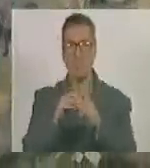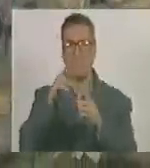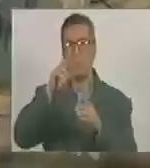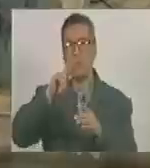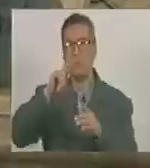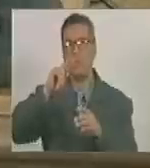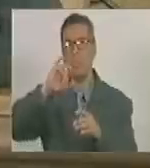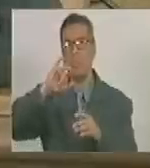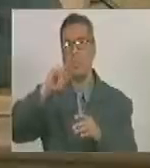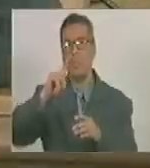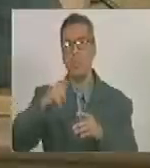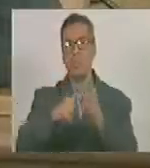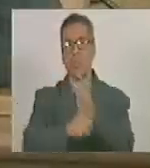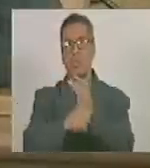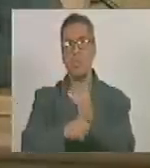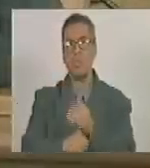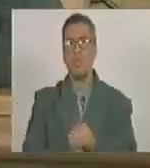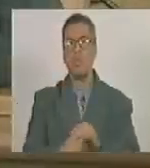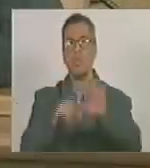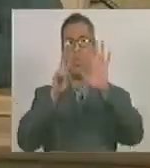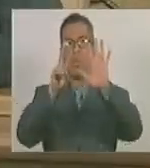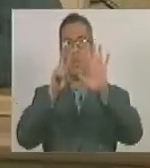Enrique Márquez, cédula de identidad